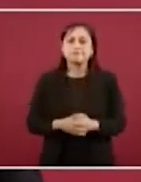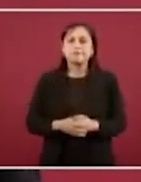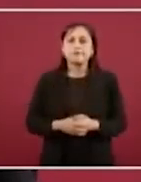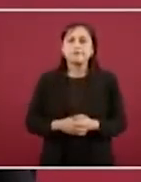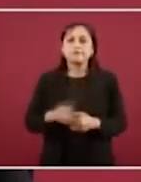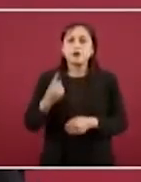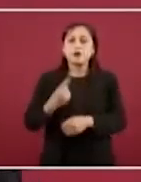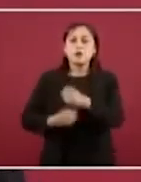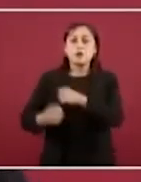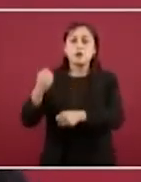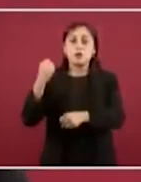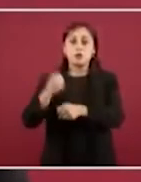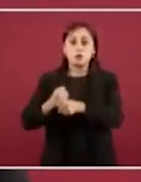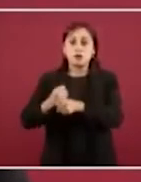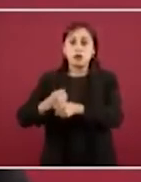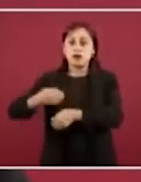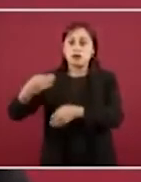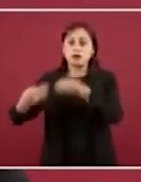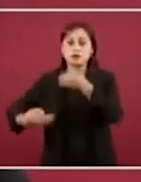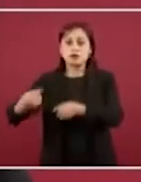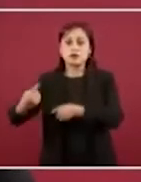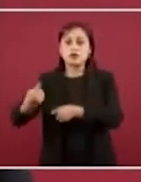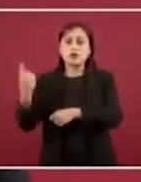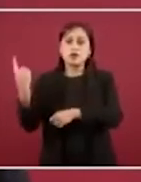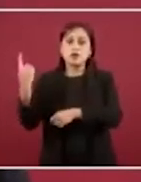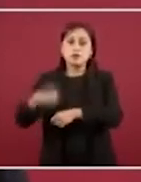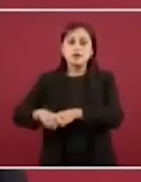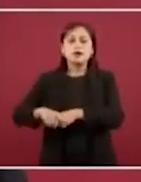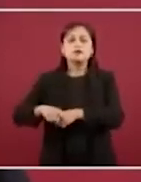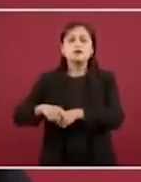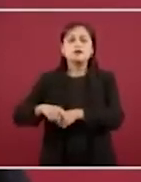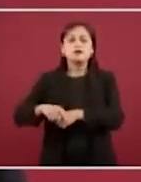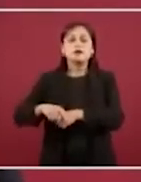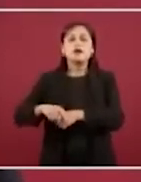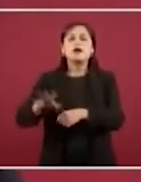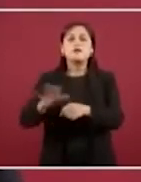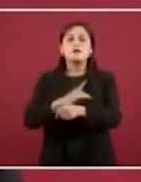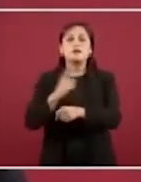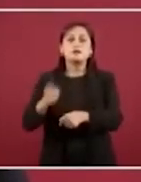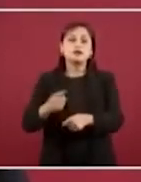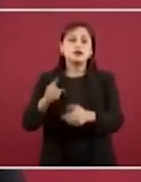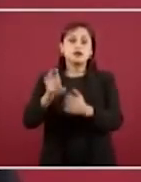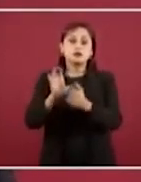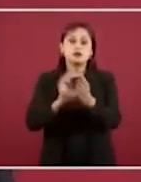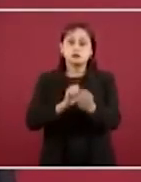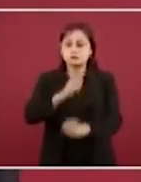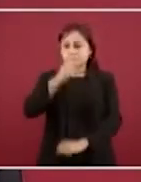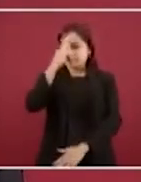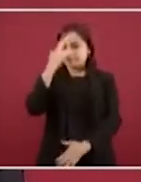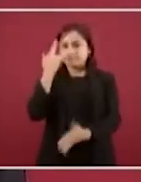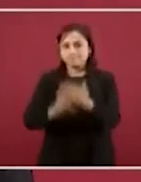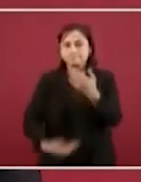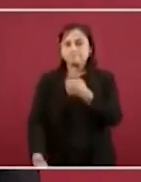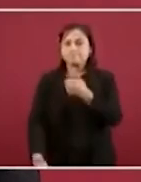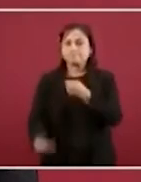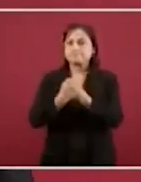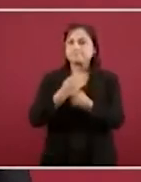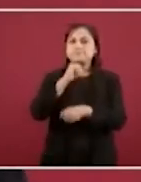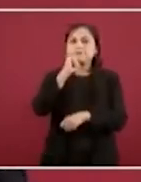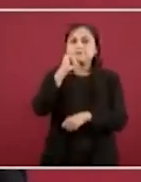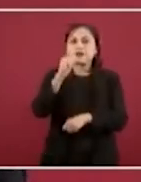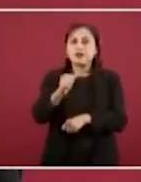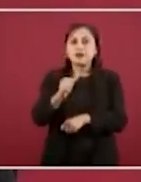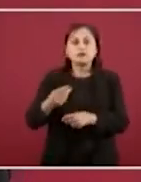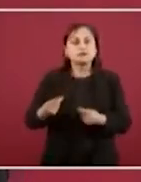la Corte declaró inconstitucional no brindarnos seguridad social y de inmediato el gobierno a través del